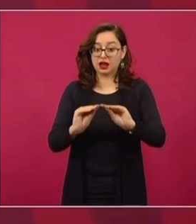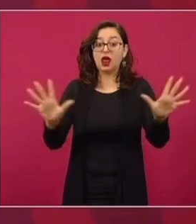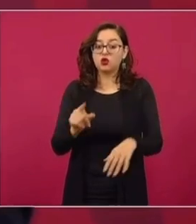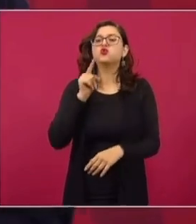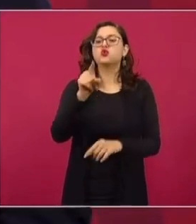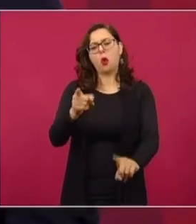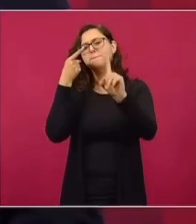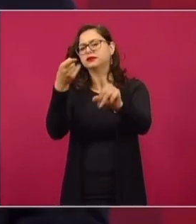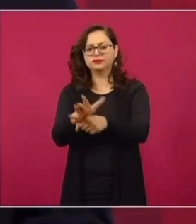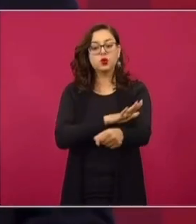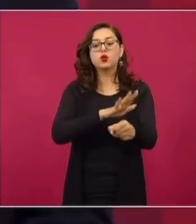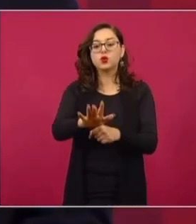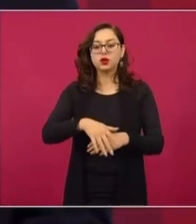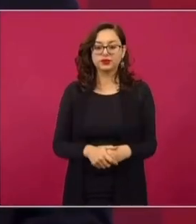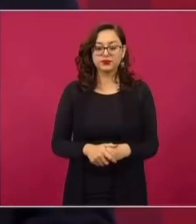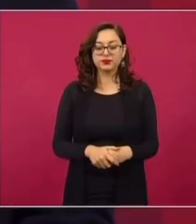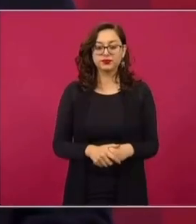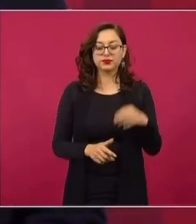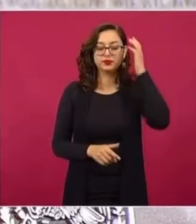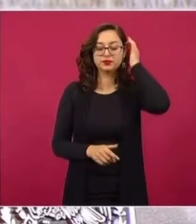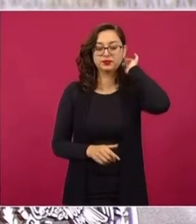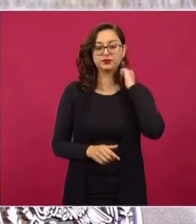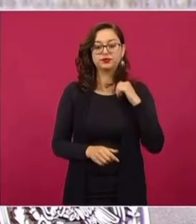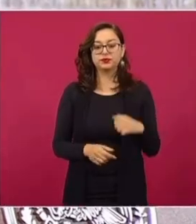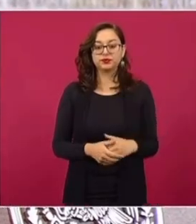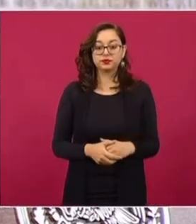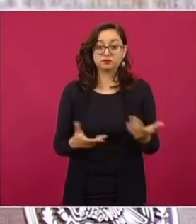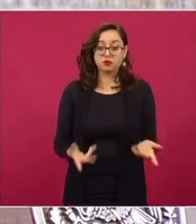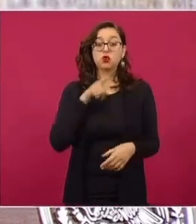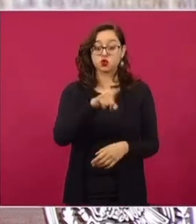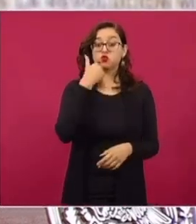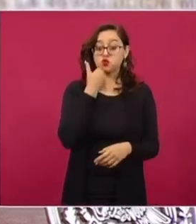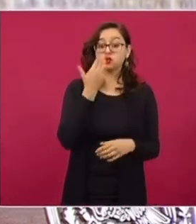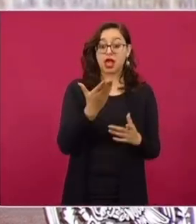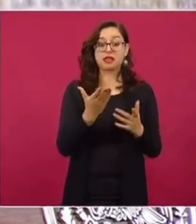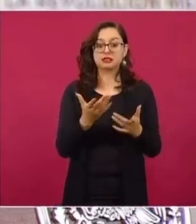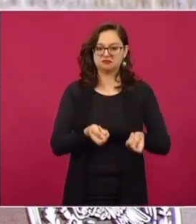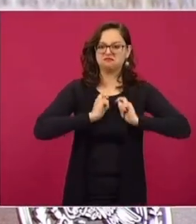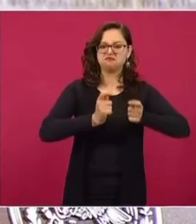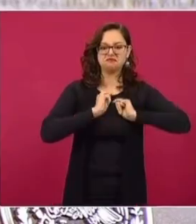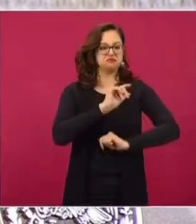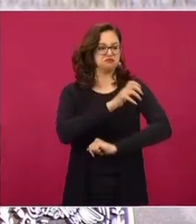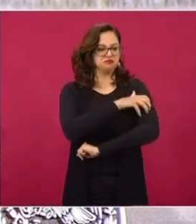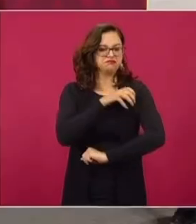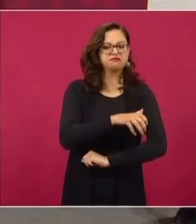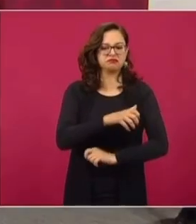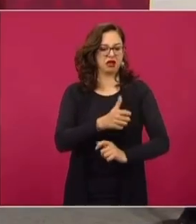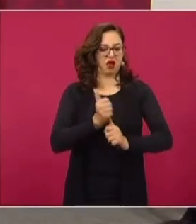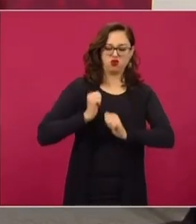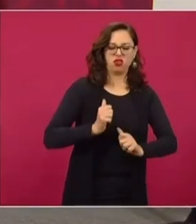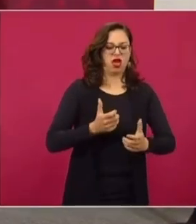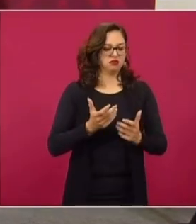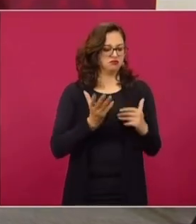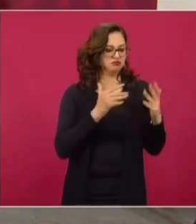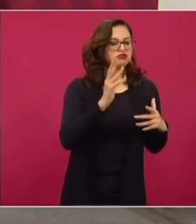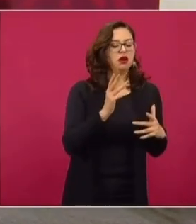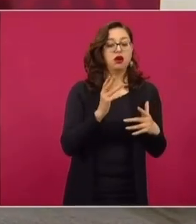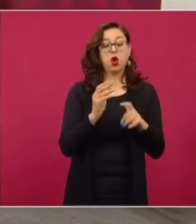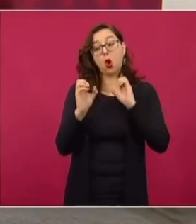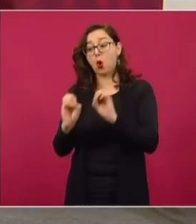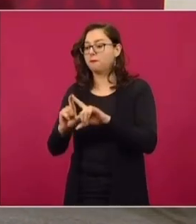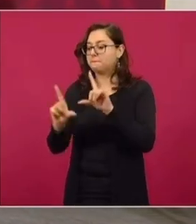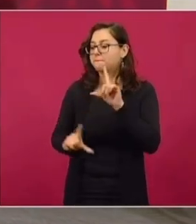quieres? ¿Te importa escalar, encaramarte en los cargos públicos? ¿O lo que te importa es contribuir para que haya un cambio en